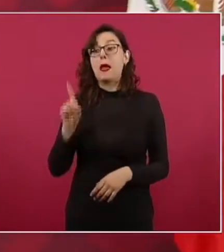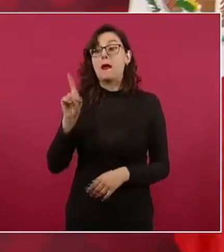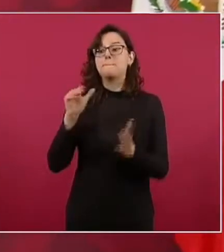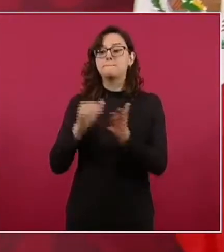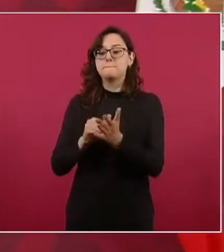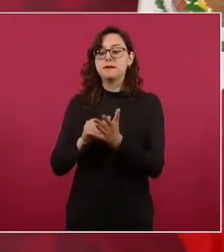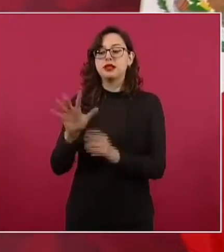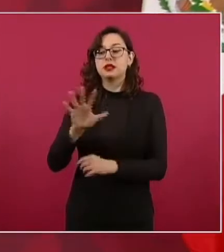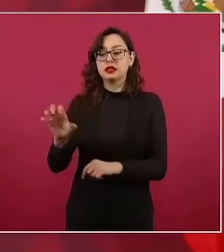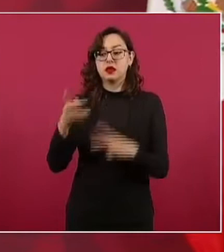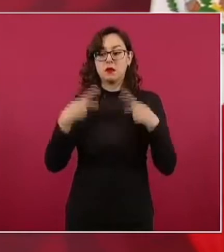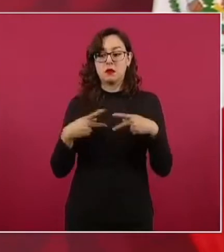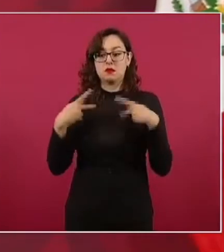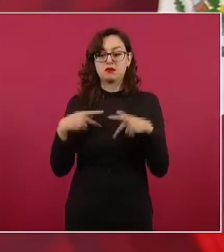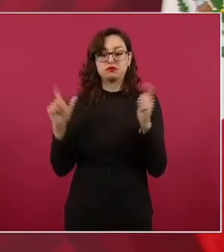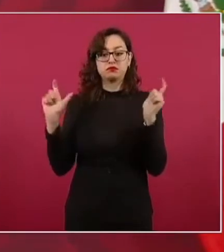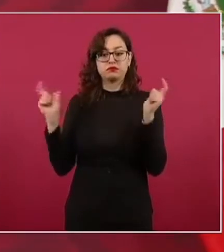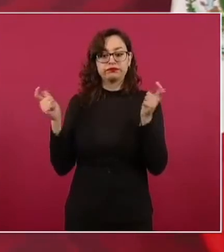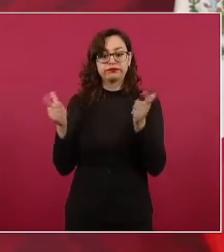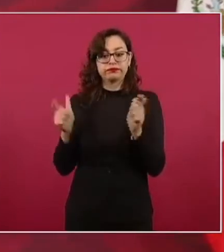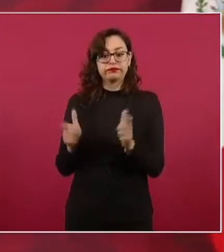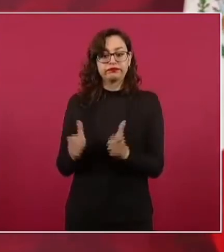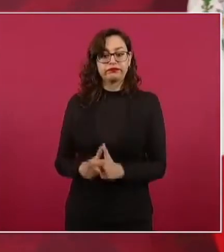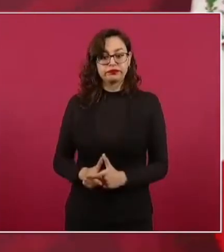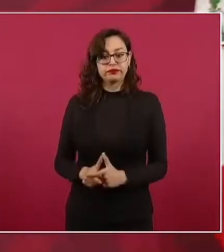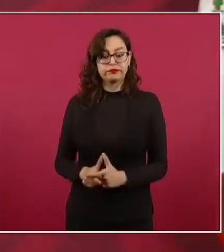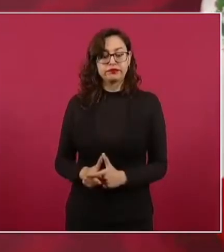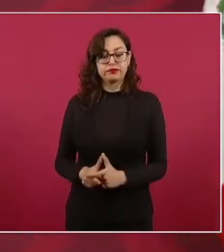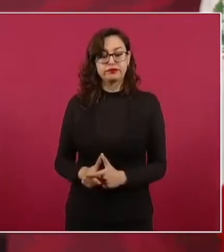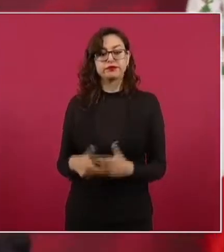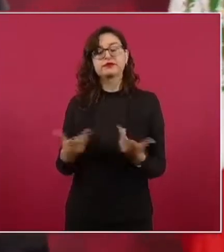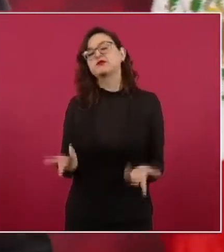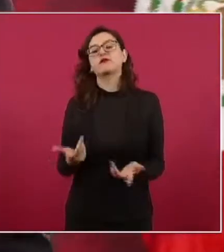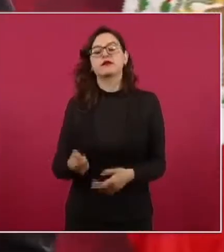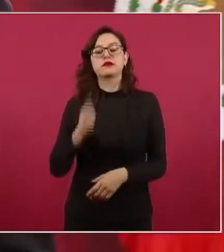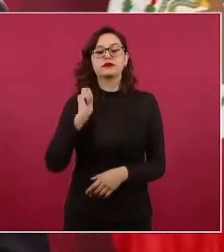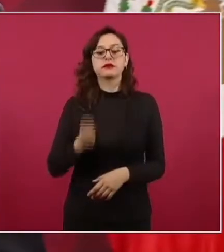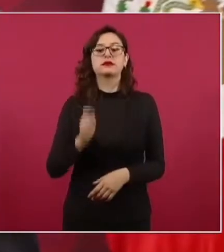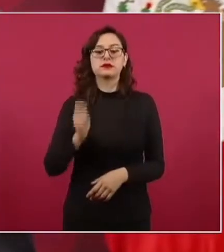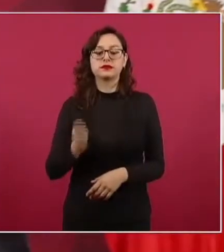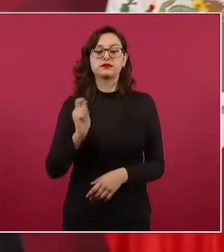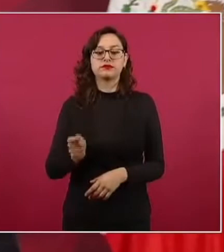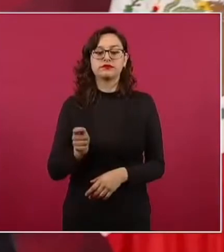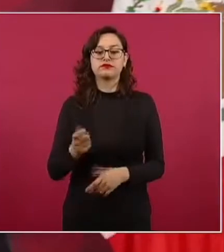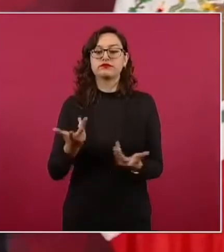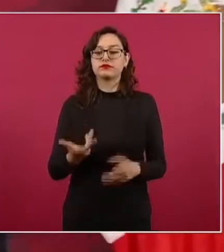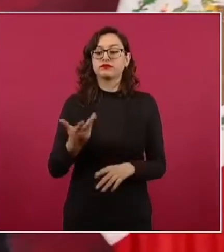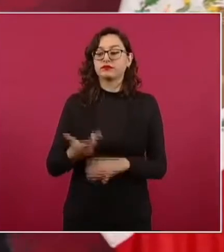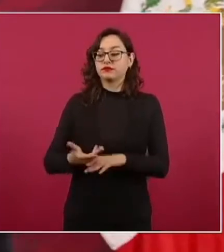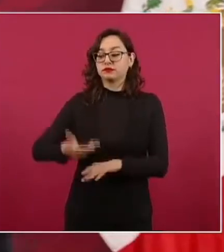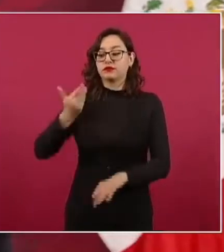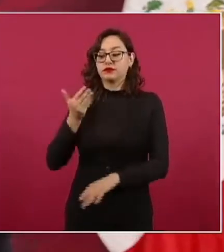en los últimos 40 años. O sea que tienen menos población que la que